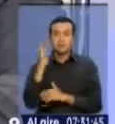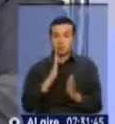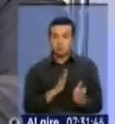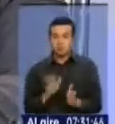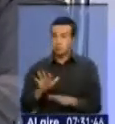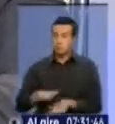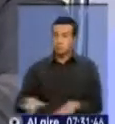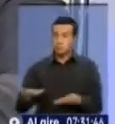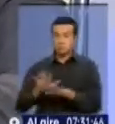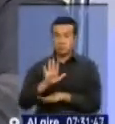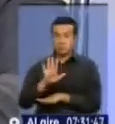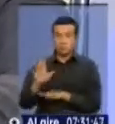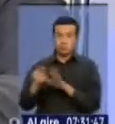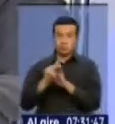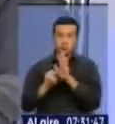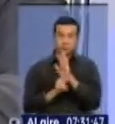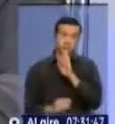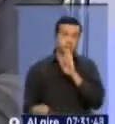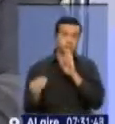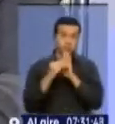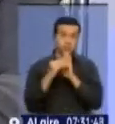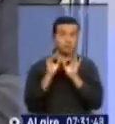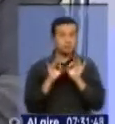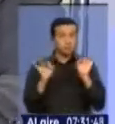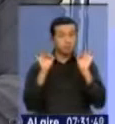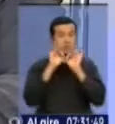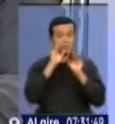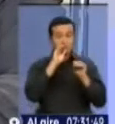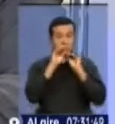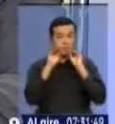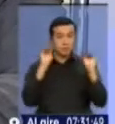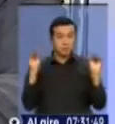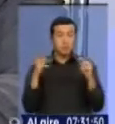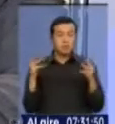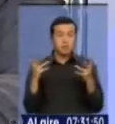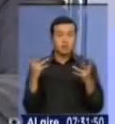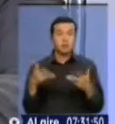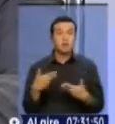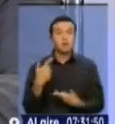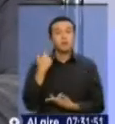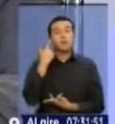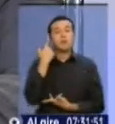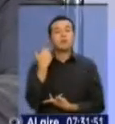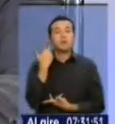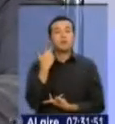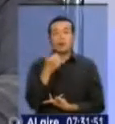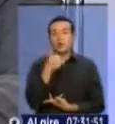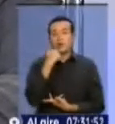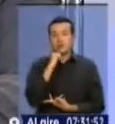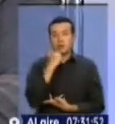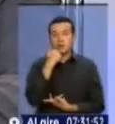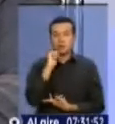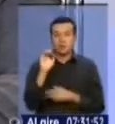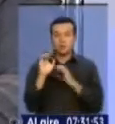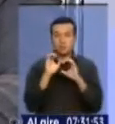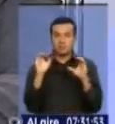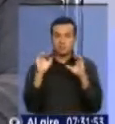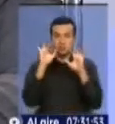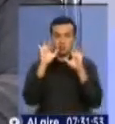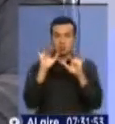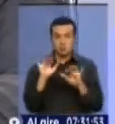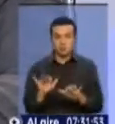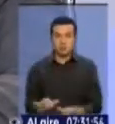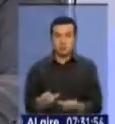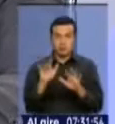hagan valer esa normativa importante también mariuxi de rescatar que el día de ayer en conversaciones con el secretario